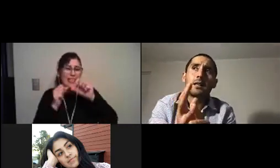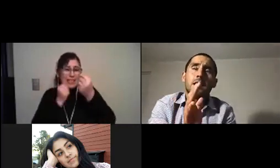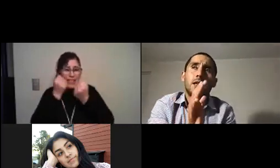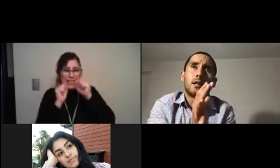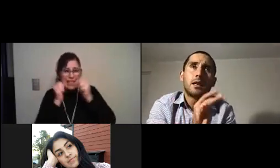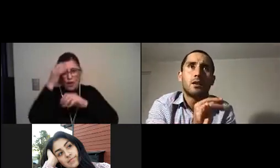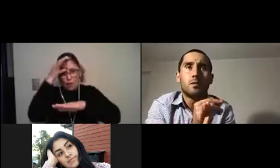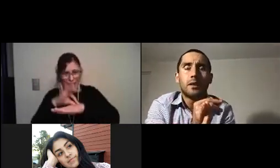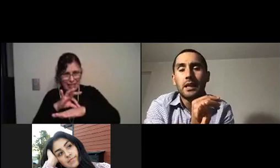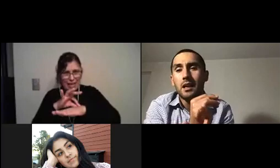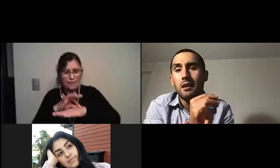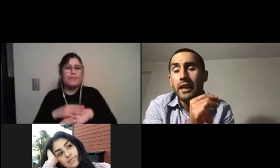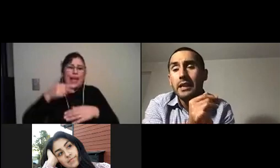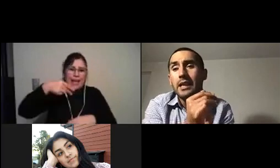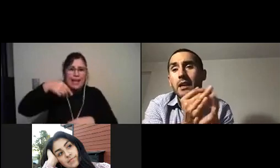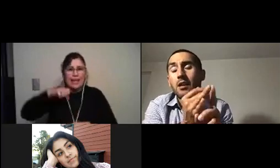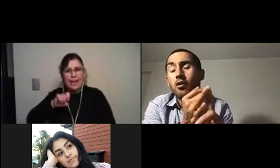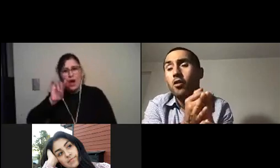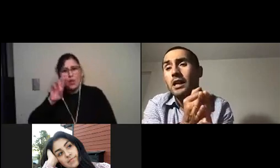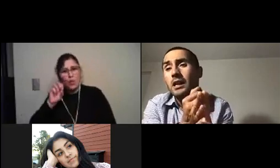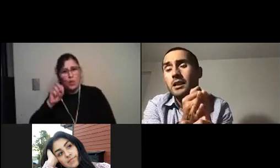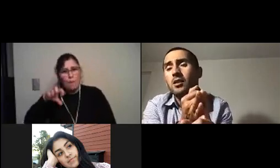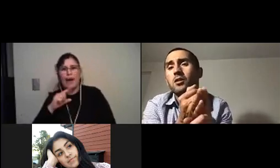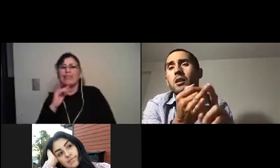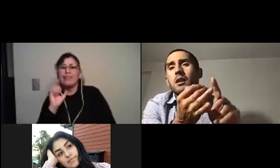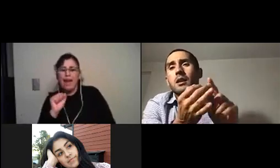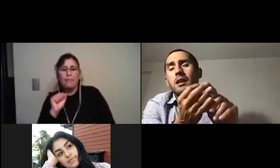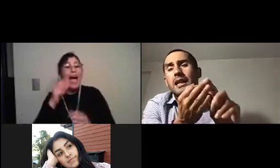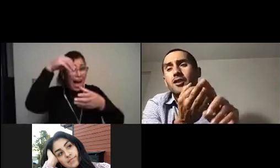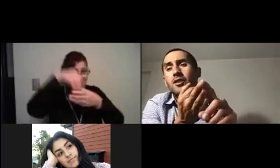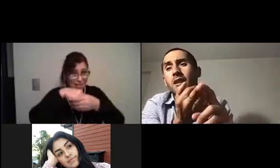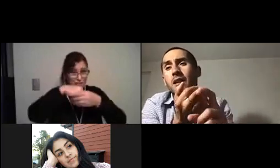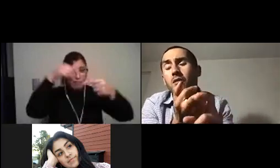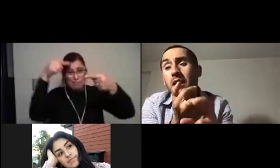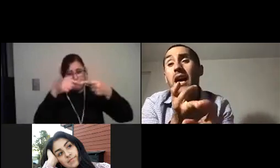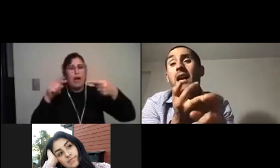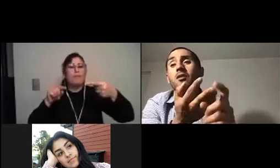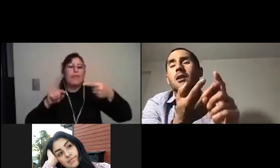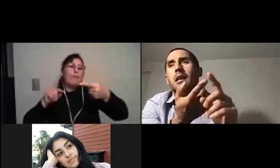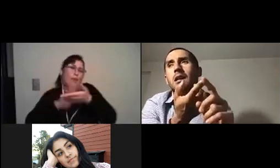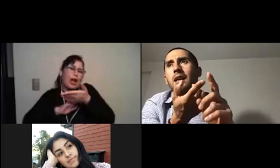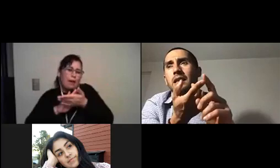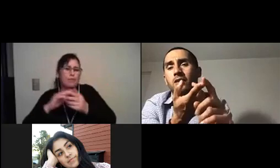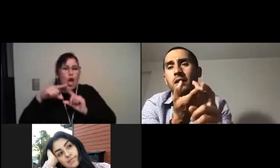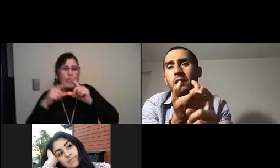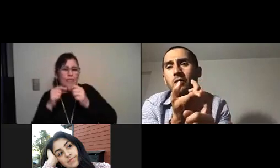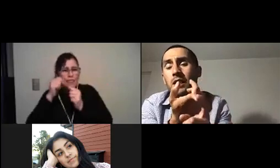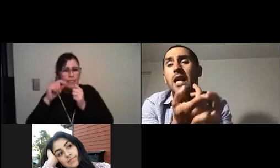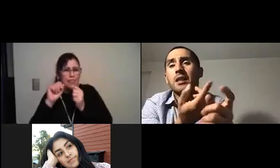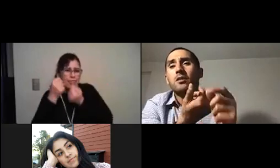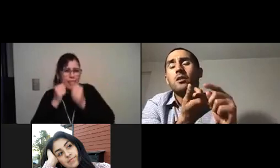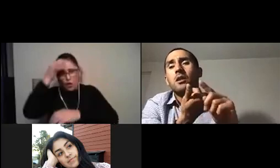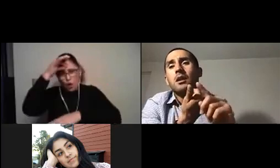están la neuropatía diabética, la alcohólica, ¿cierto? Las lesiones del nervio mediano, las lesiones del